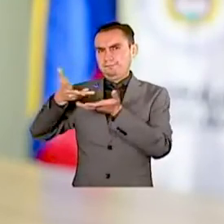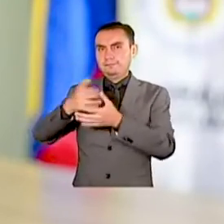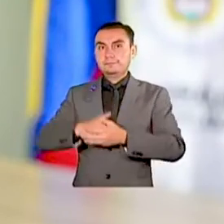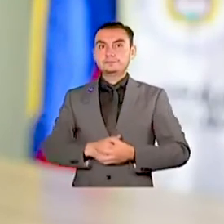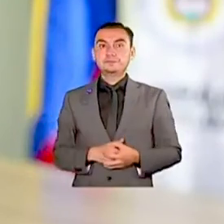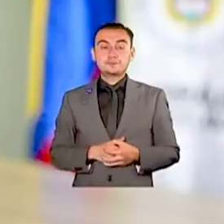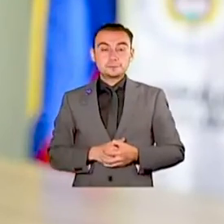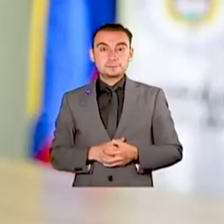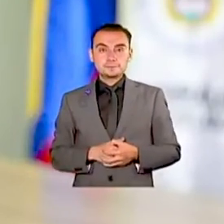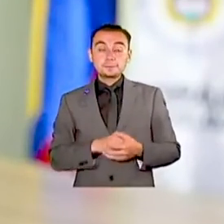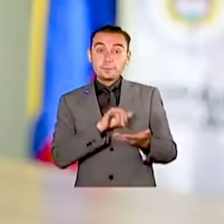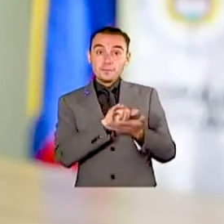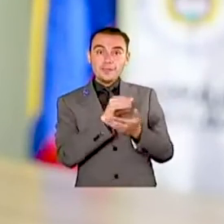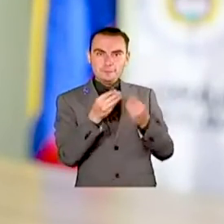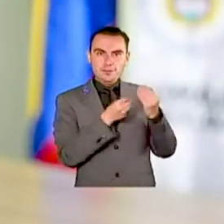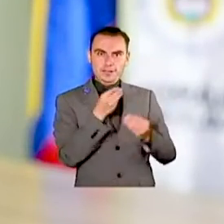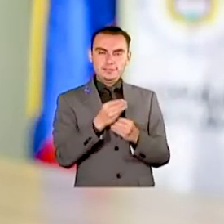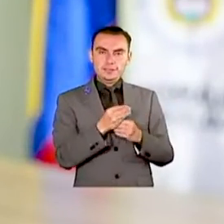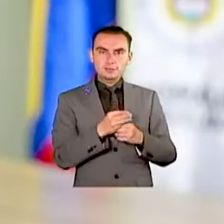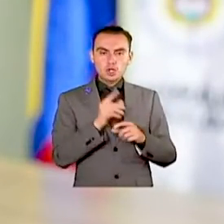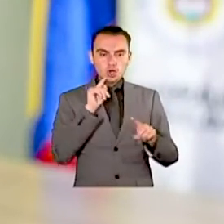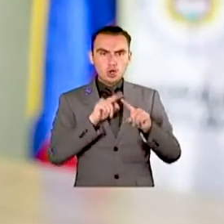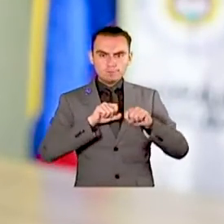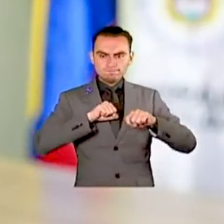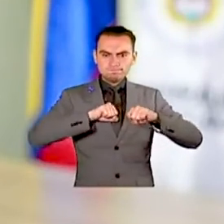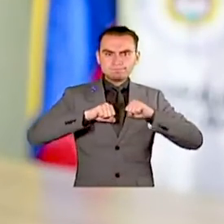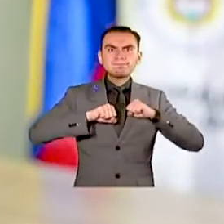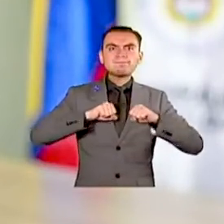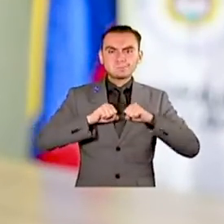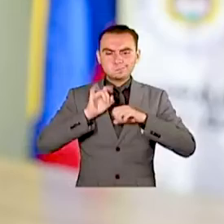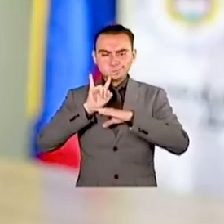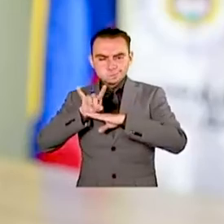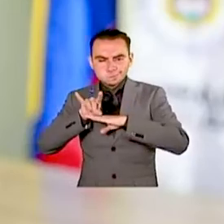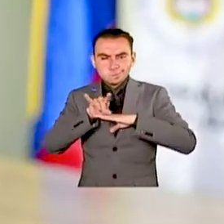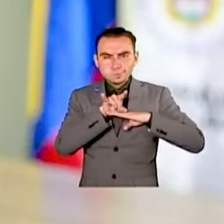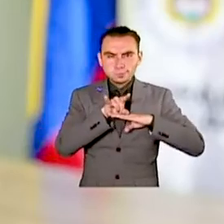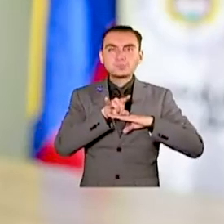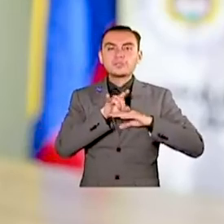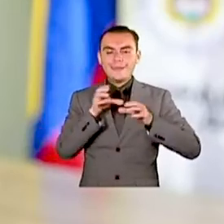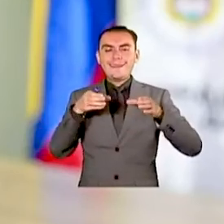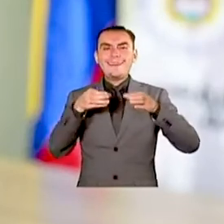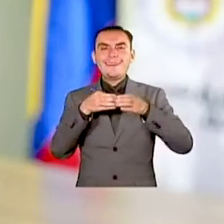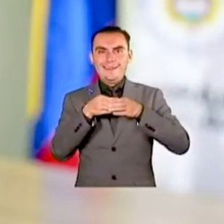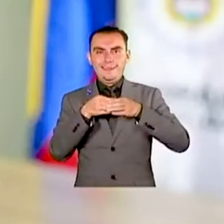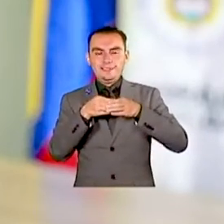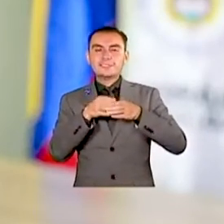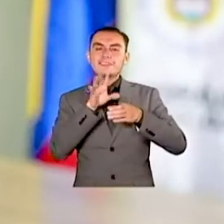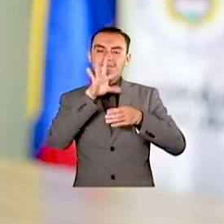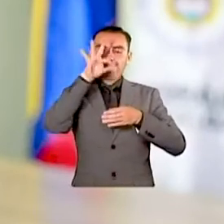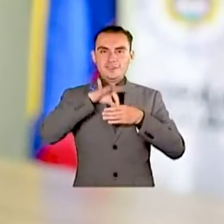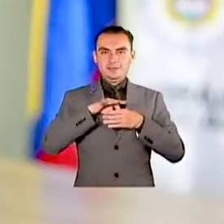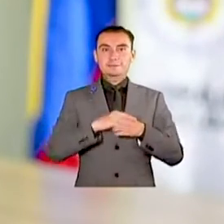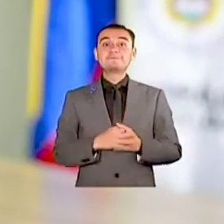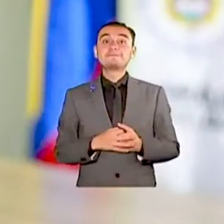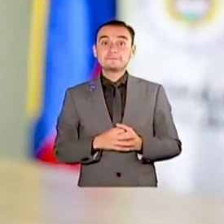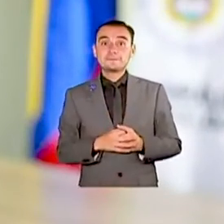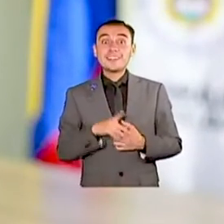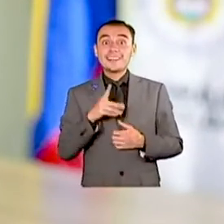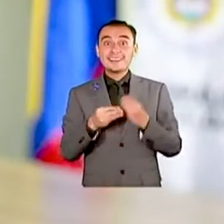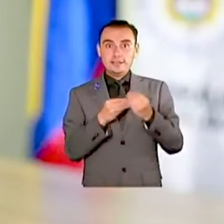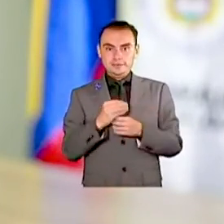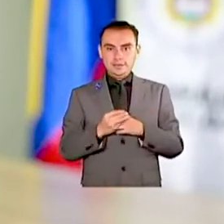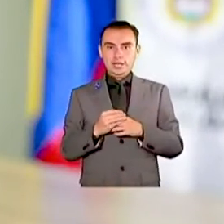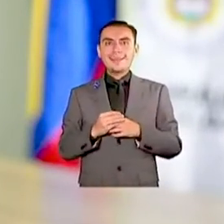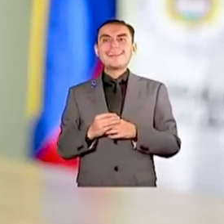manera, se crea el brazo operativo, que es la unidad de vigilancia electoral, de la cual hace parte el equipo de trabajo juvenil,